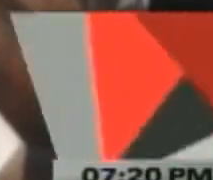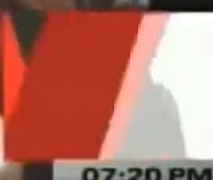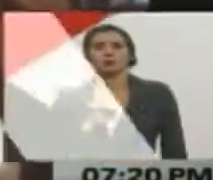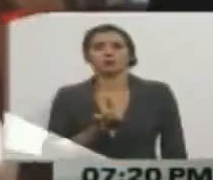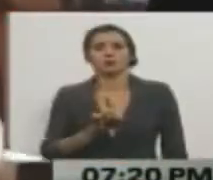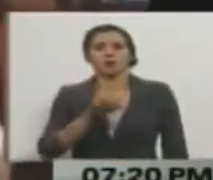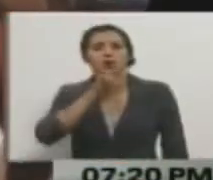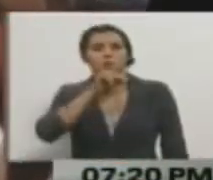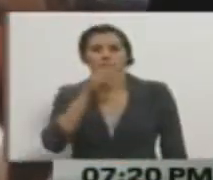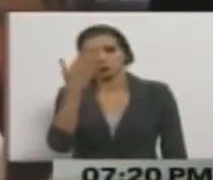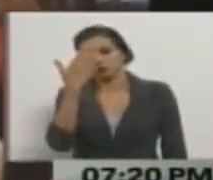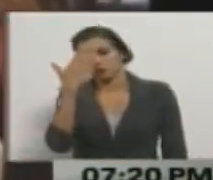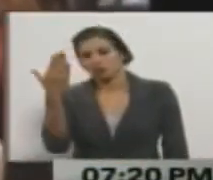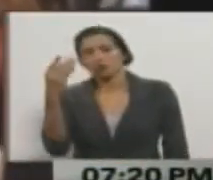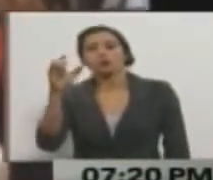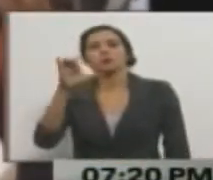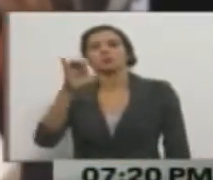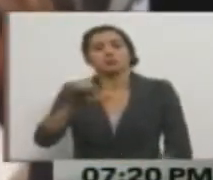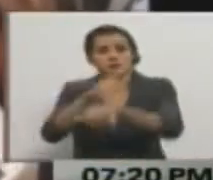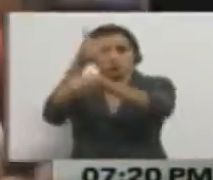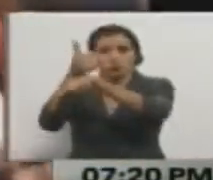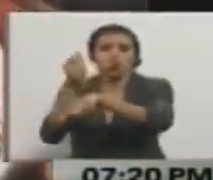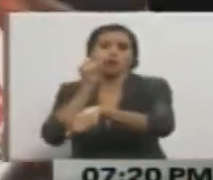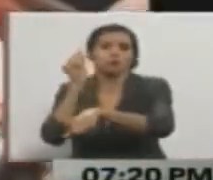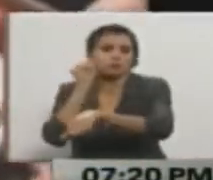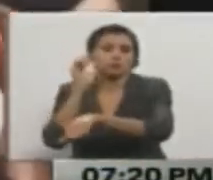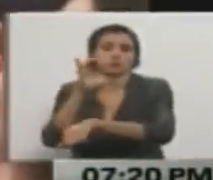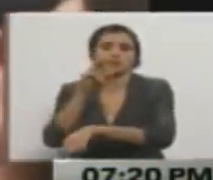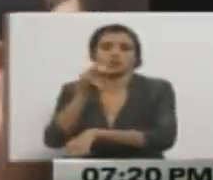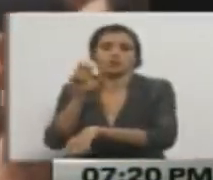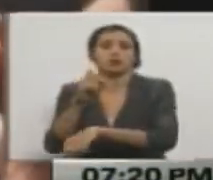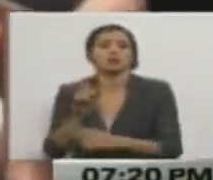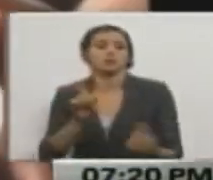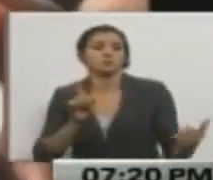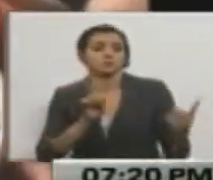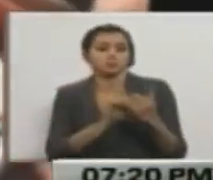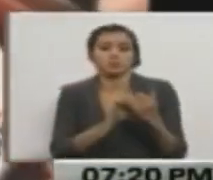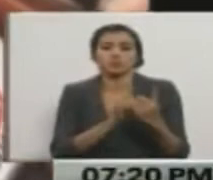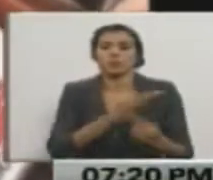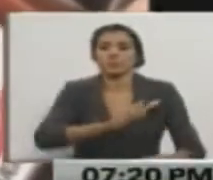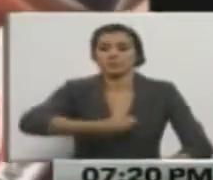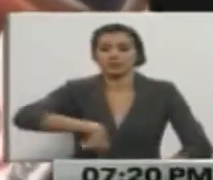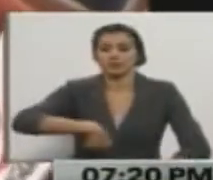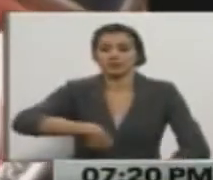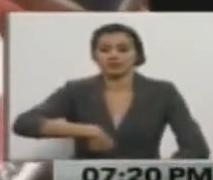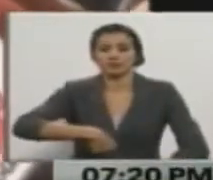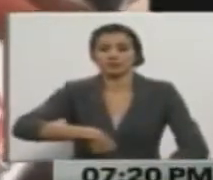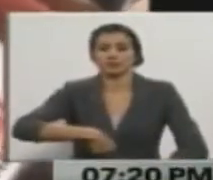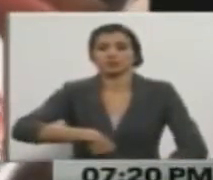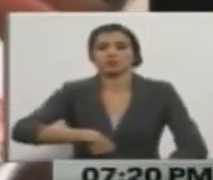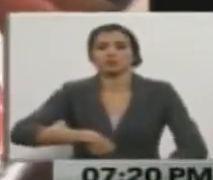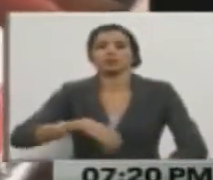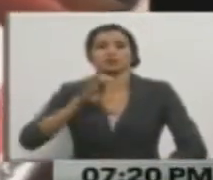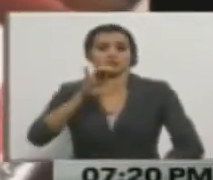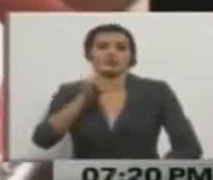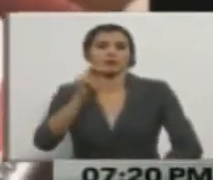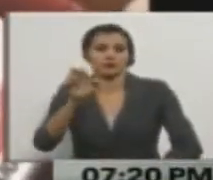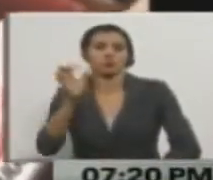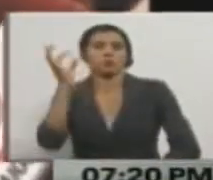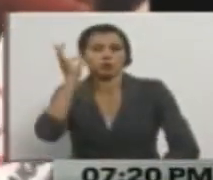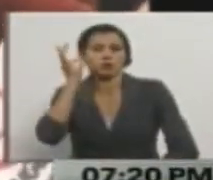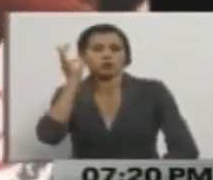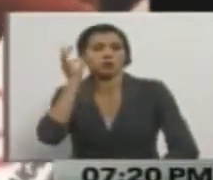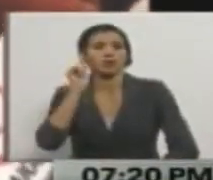las rectoras y al rector del Consejo Nacional Electoral, nos recibió la presidenta del Consejo Nacional Electoral, doctora